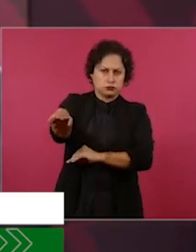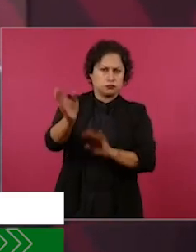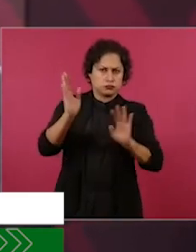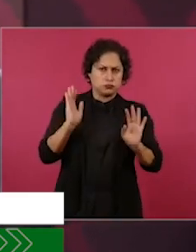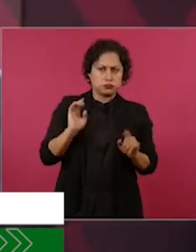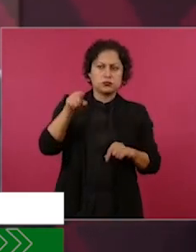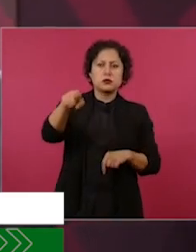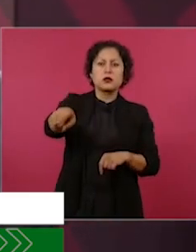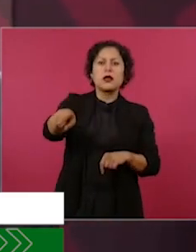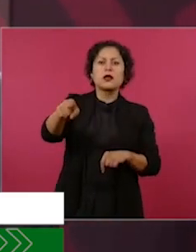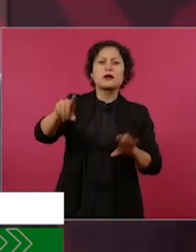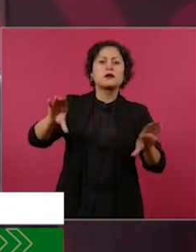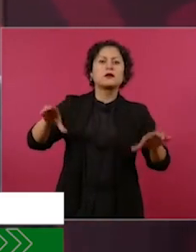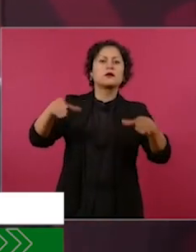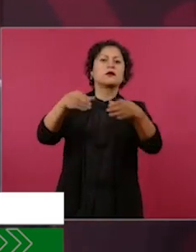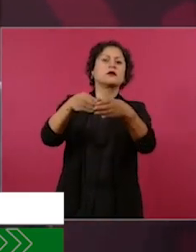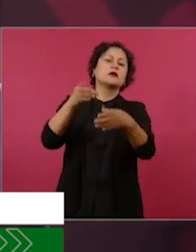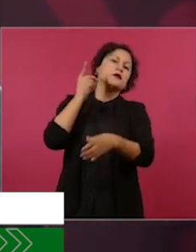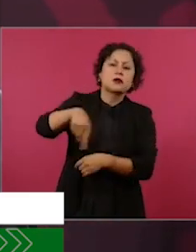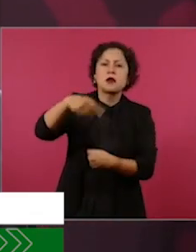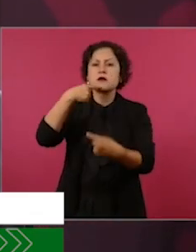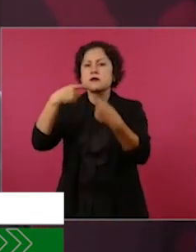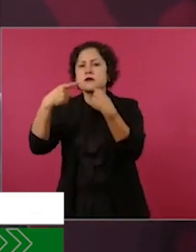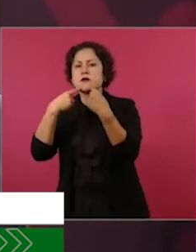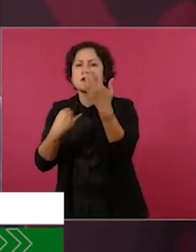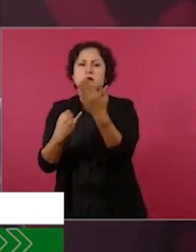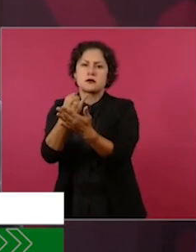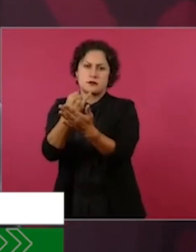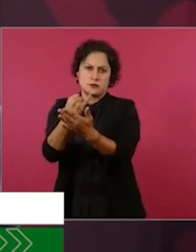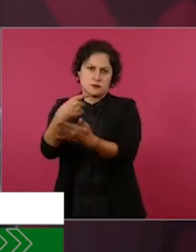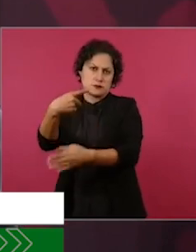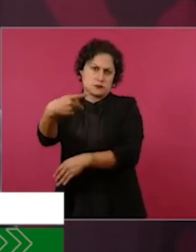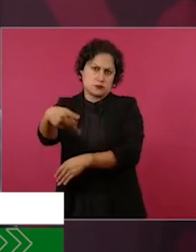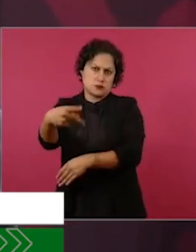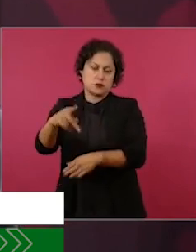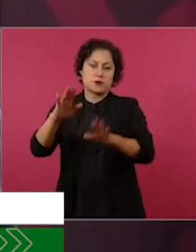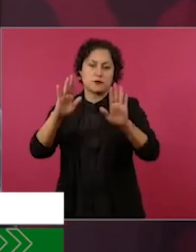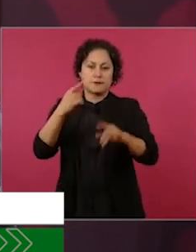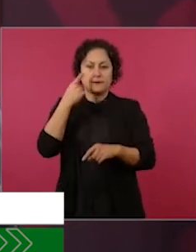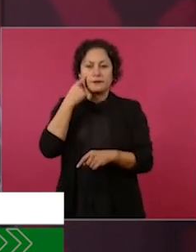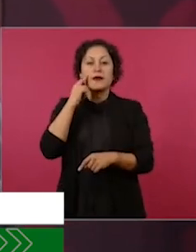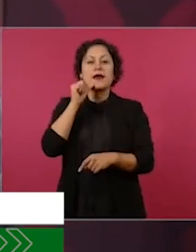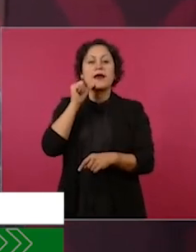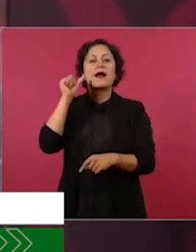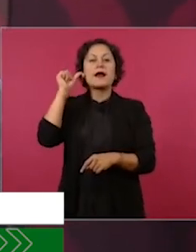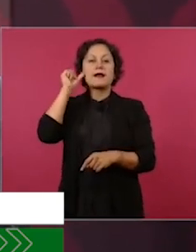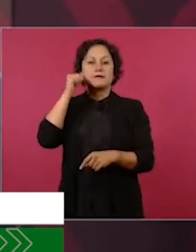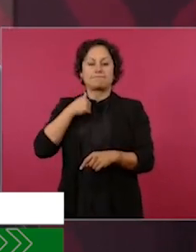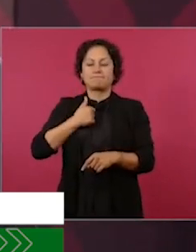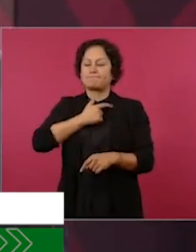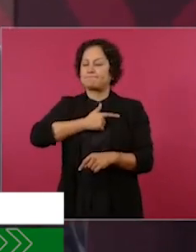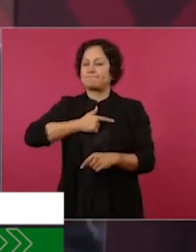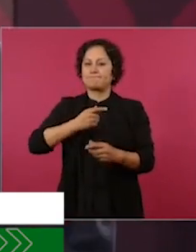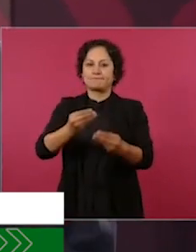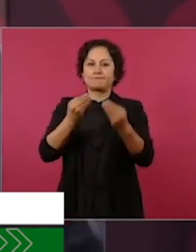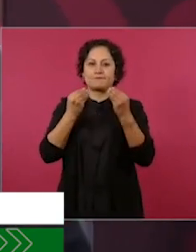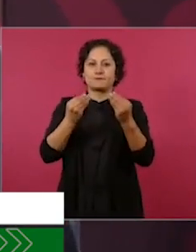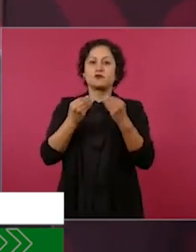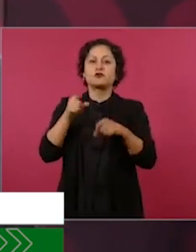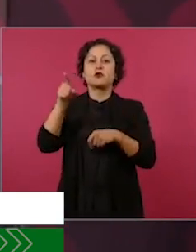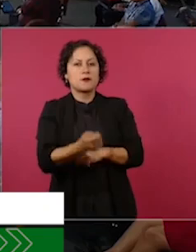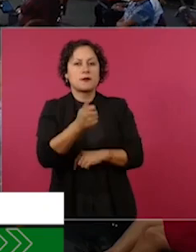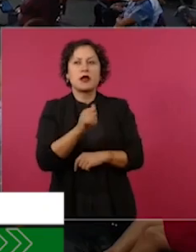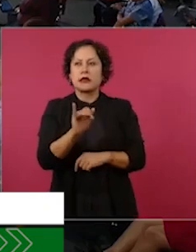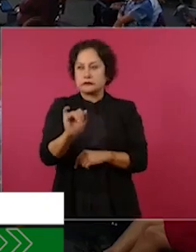judicial. Ayer me gustó mucho que la permanente ya se aprobaran los